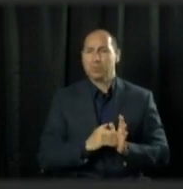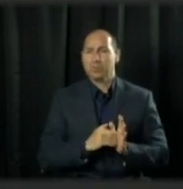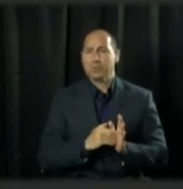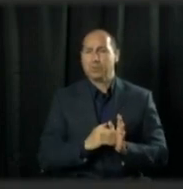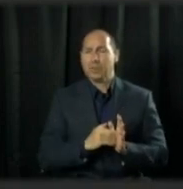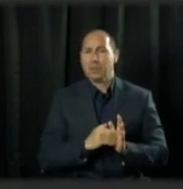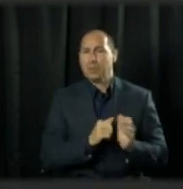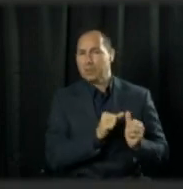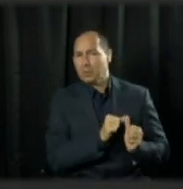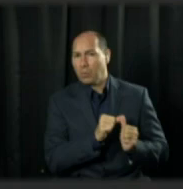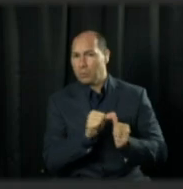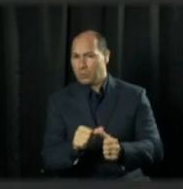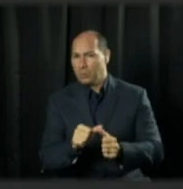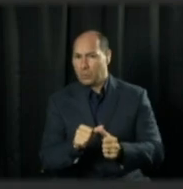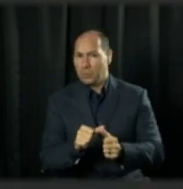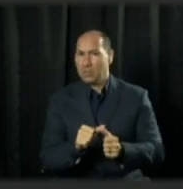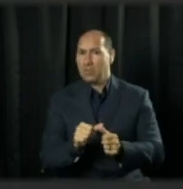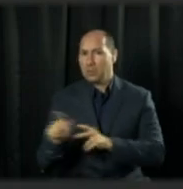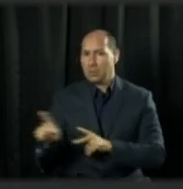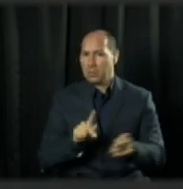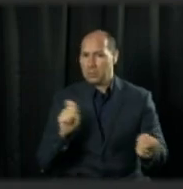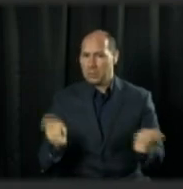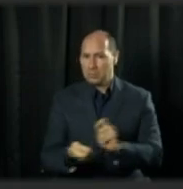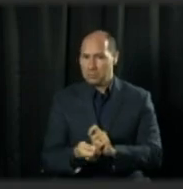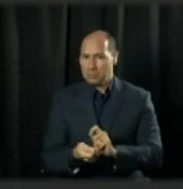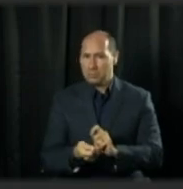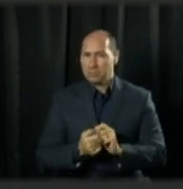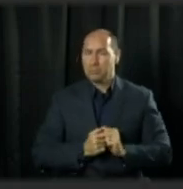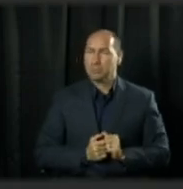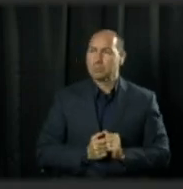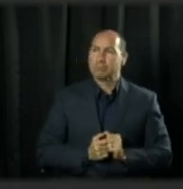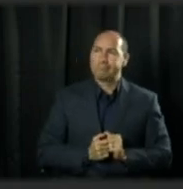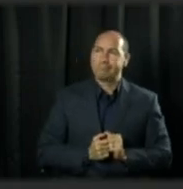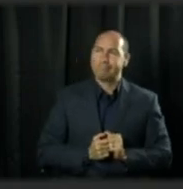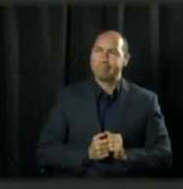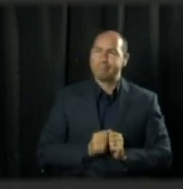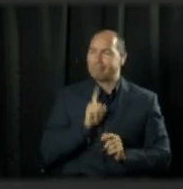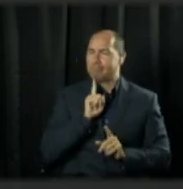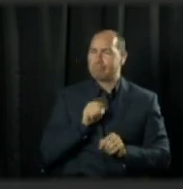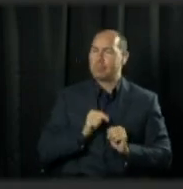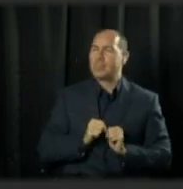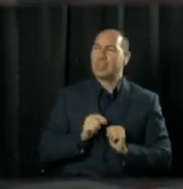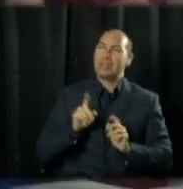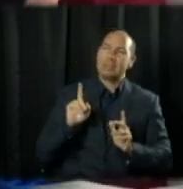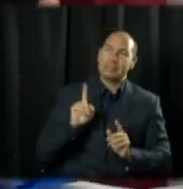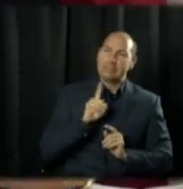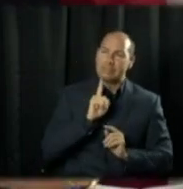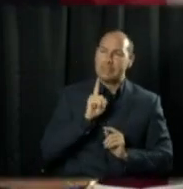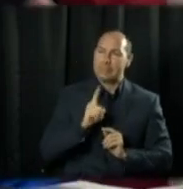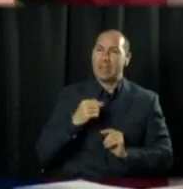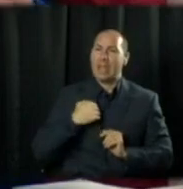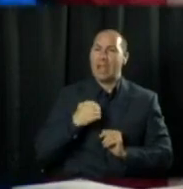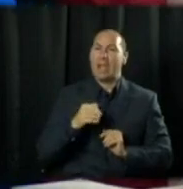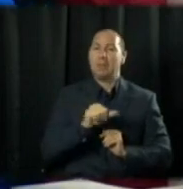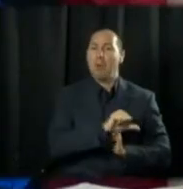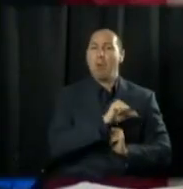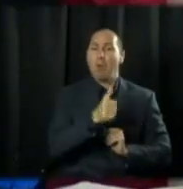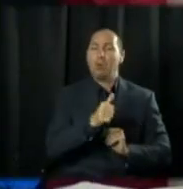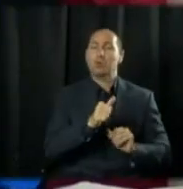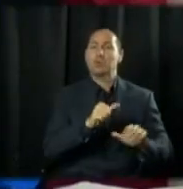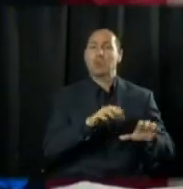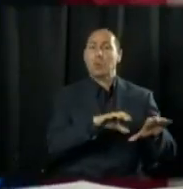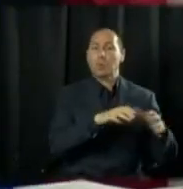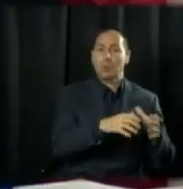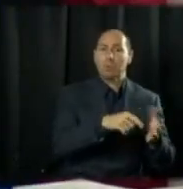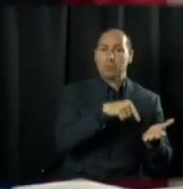para continuar hacia adelante con el plan de ajuste? Pues es una combinación de cosas. Parte de ello es que hay grupos acreditadores con los